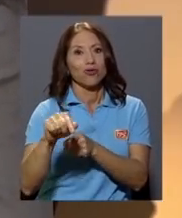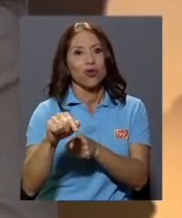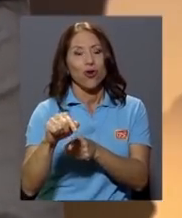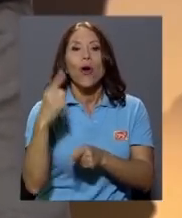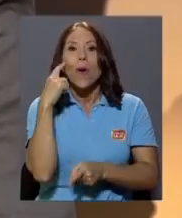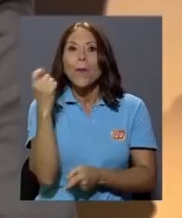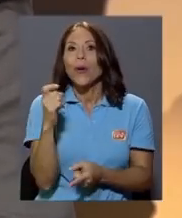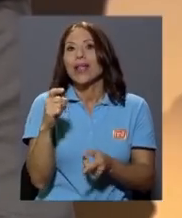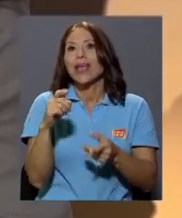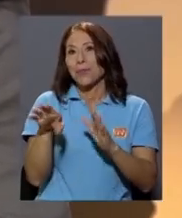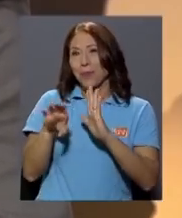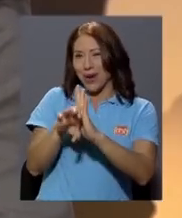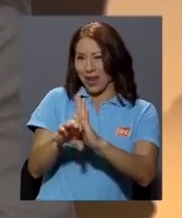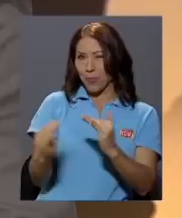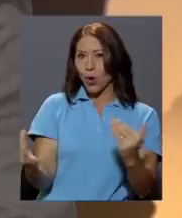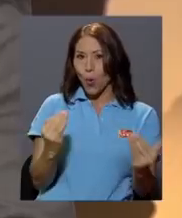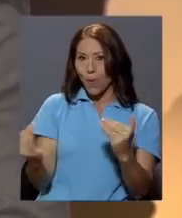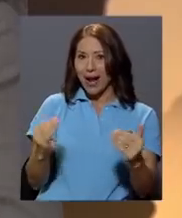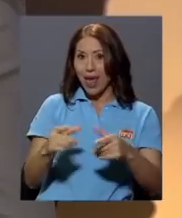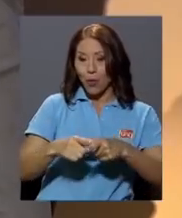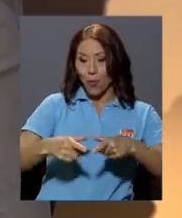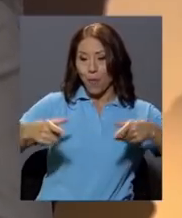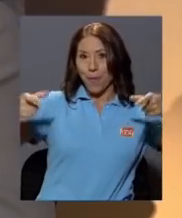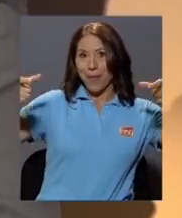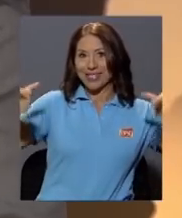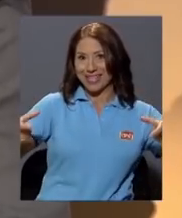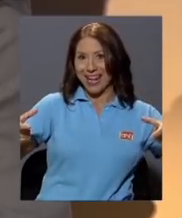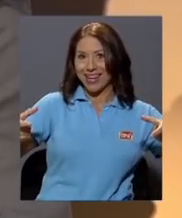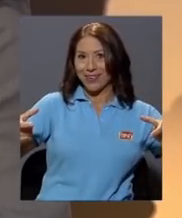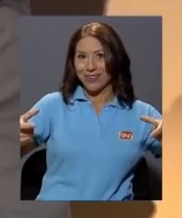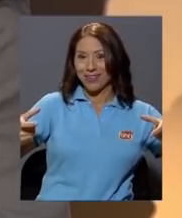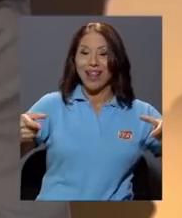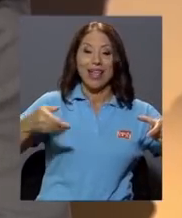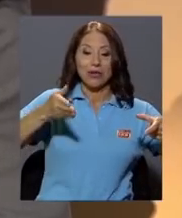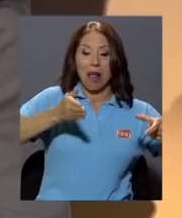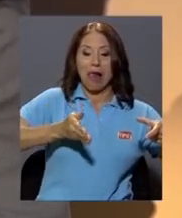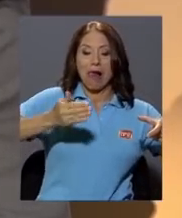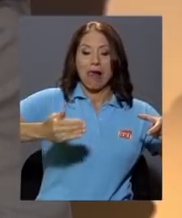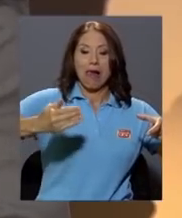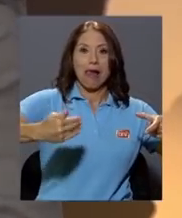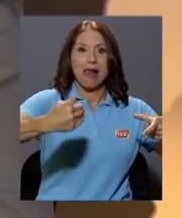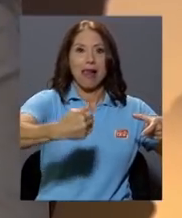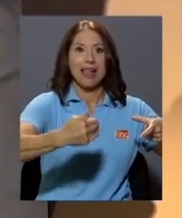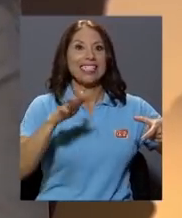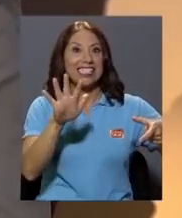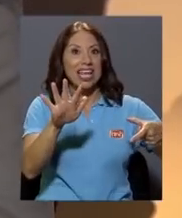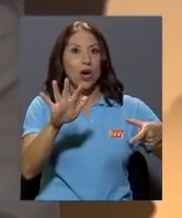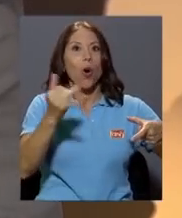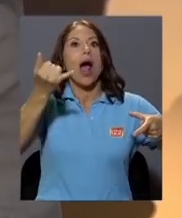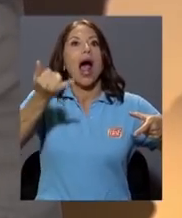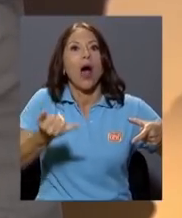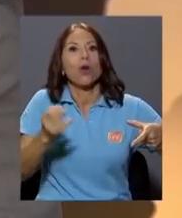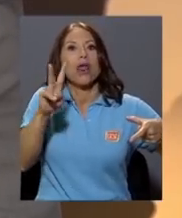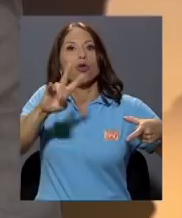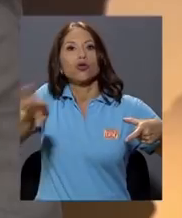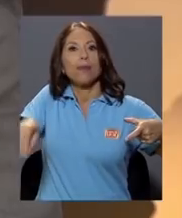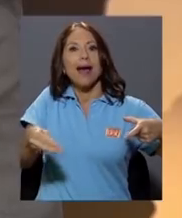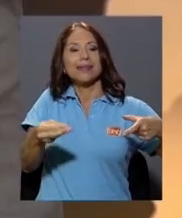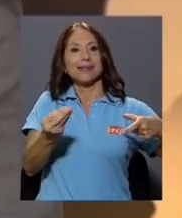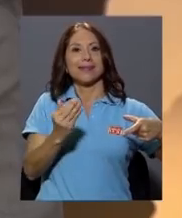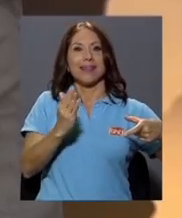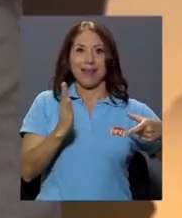esto se tratara de un pastel, era un pastel que se divide entre 5 actores y ahora se va a dividir entre 7